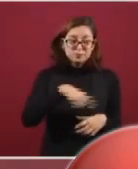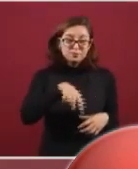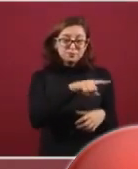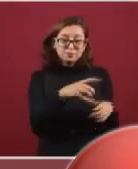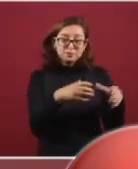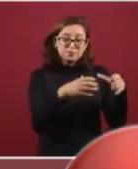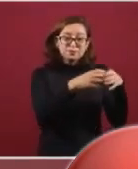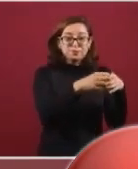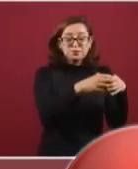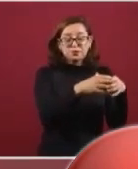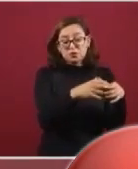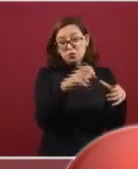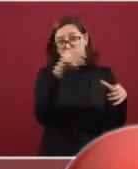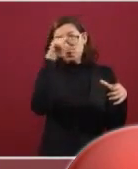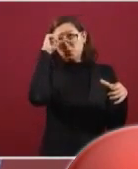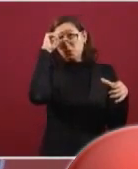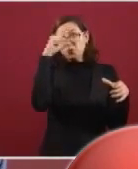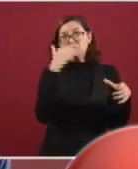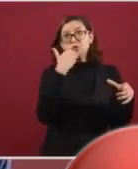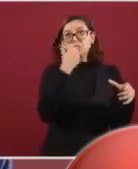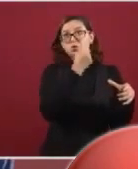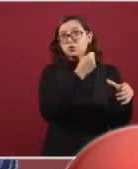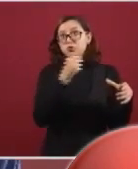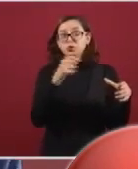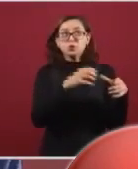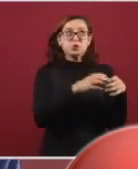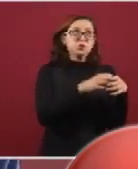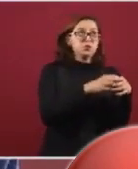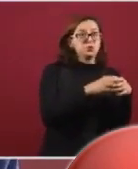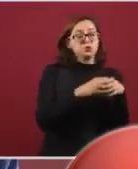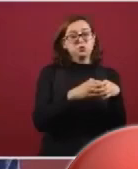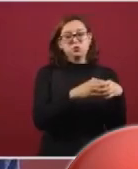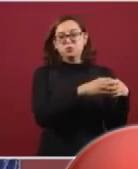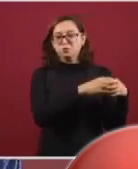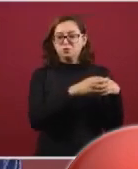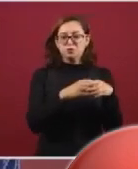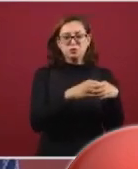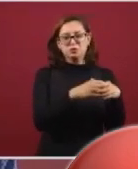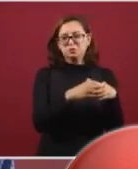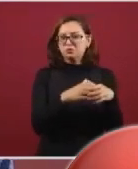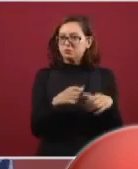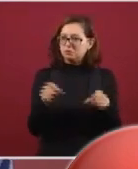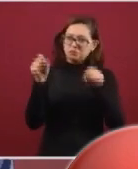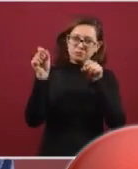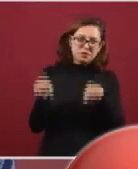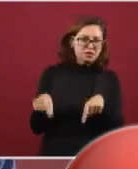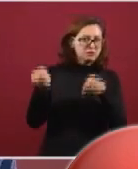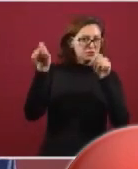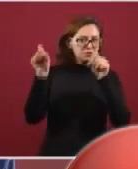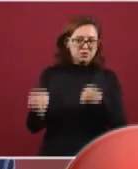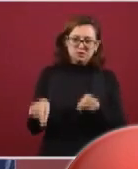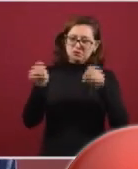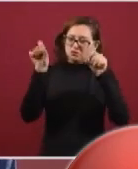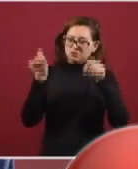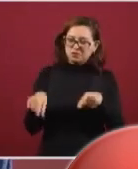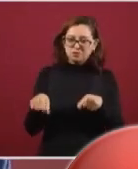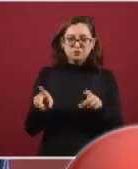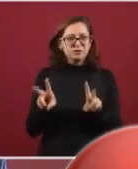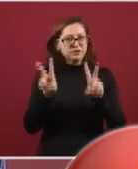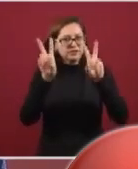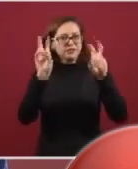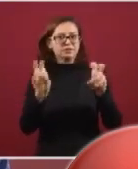los tecnócratas, siguen insistiendo en lo de la economía, ¿no? Y